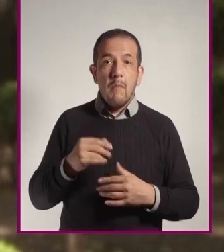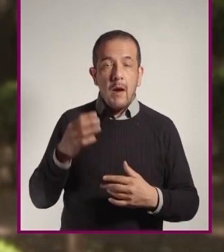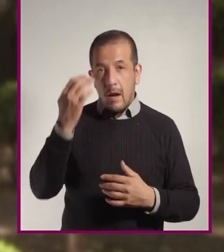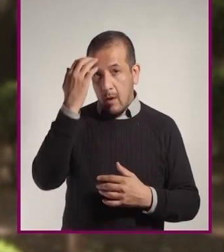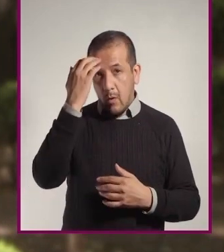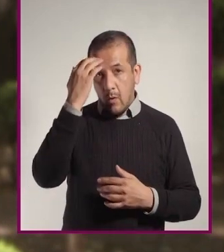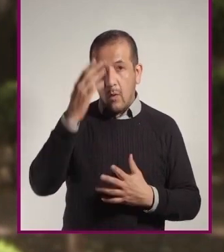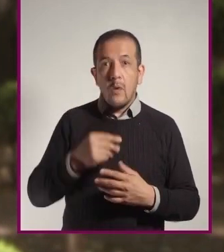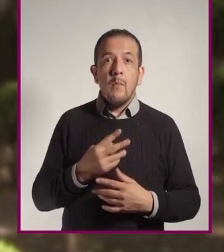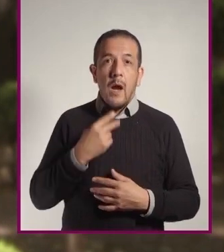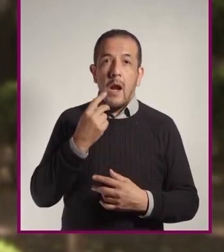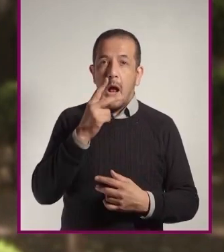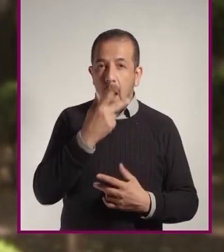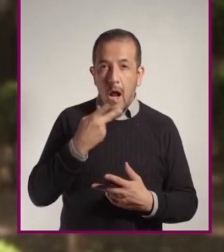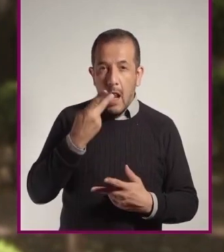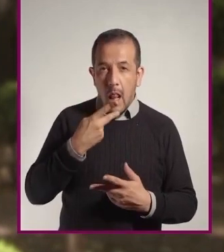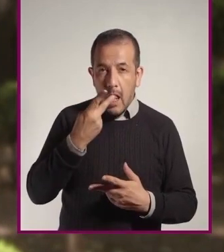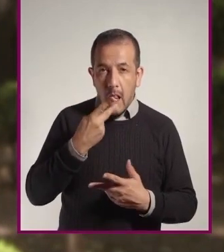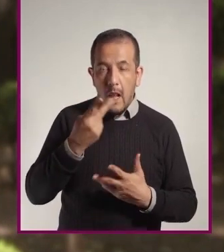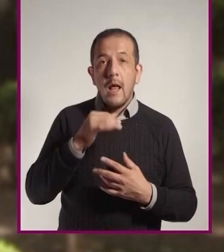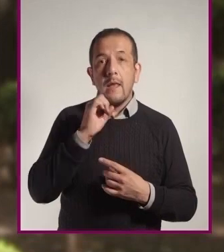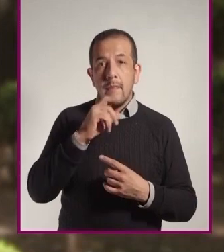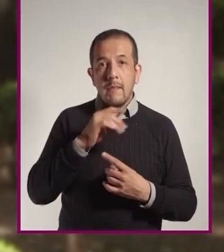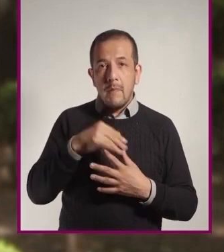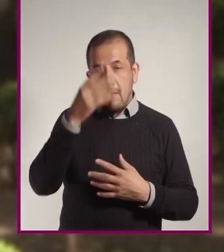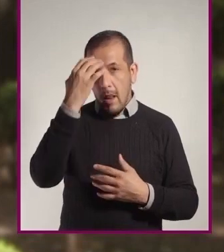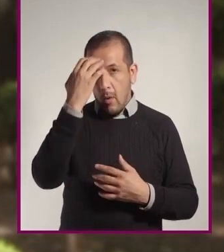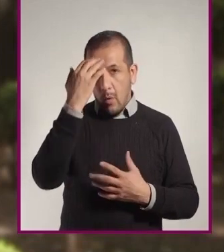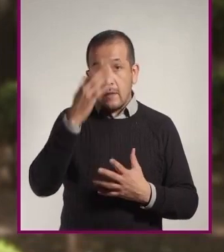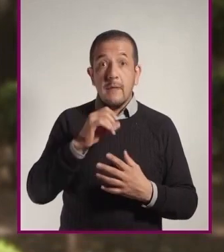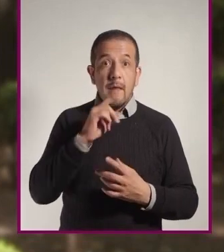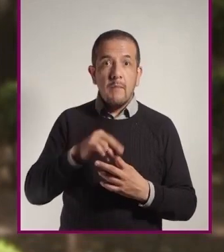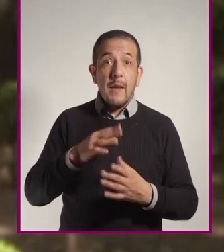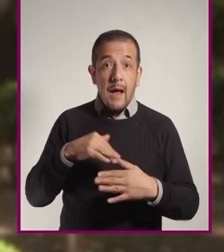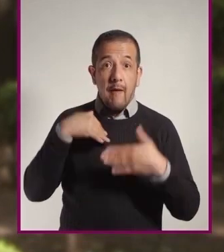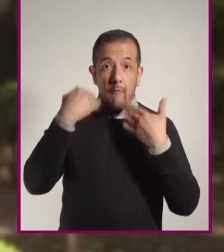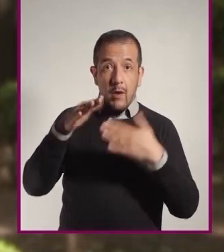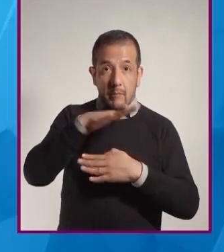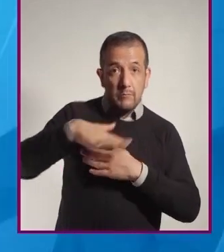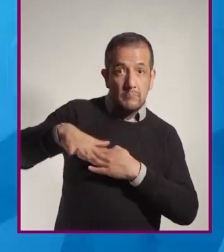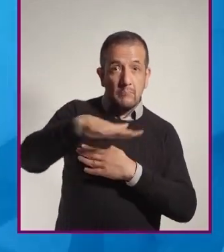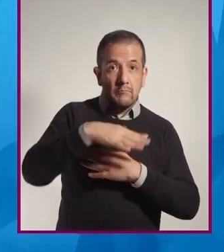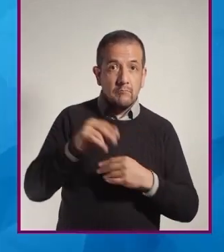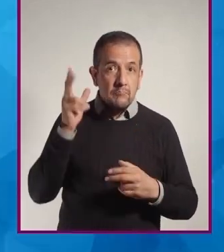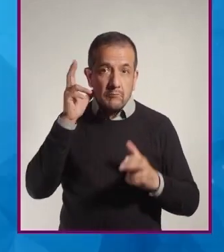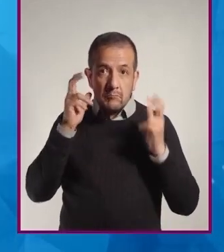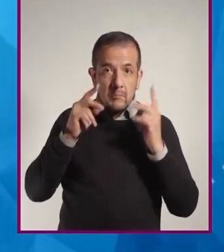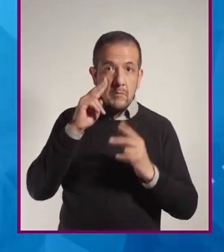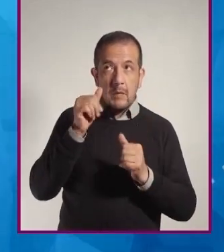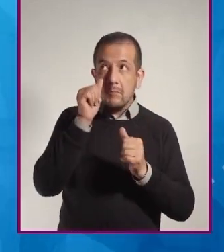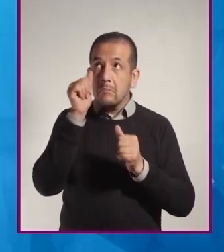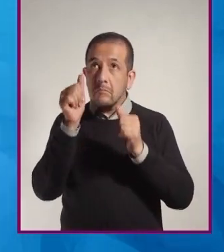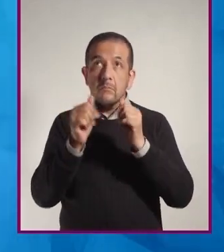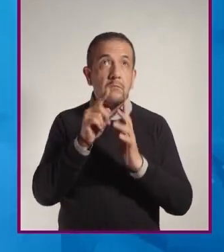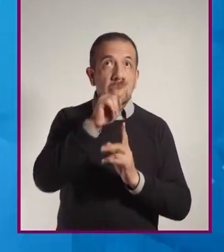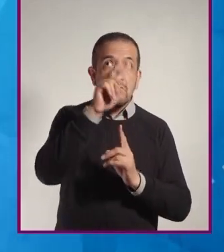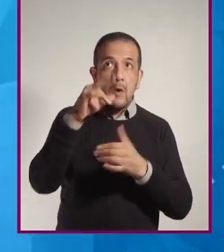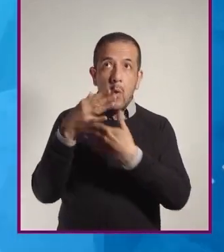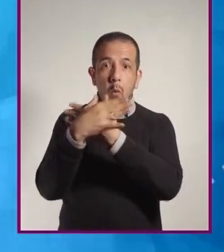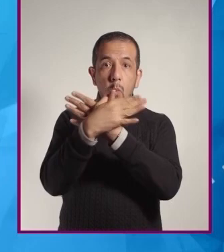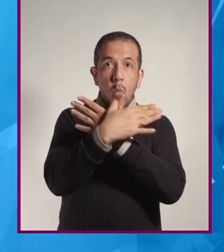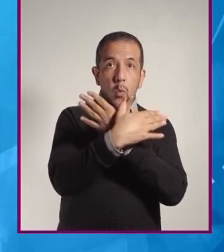lingüístico y social de las personas, y también puede ser un eslabón sonoro con el mundo que nos rodea. Pon atención cuando veas una